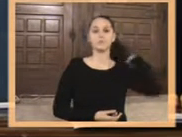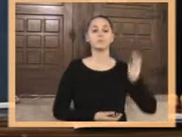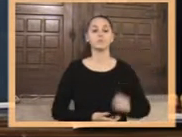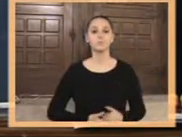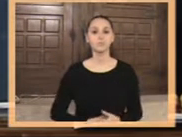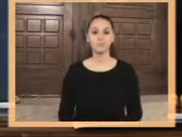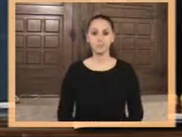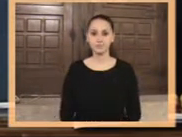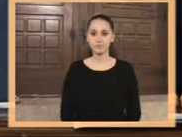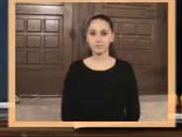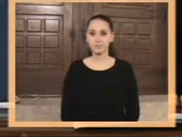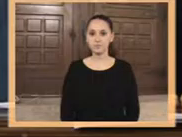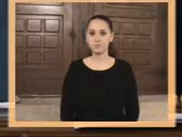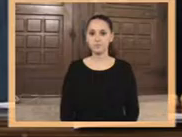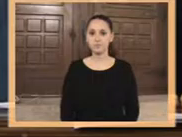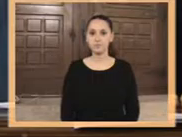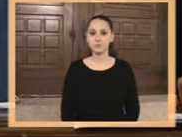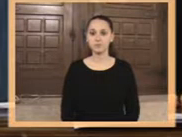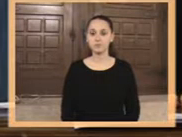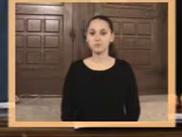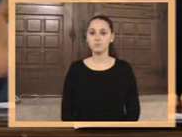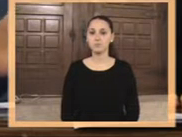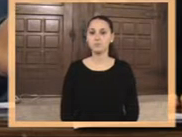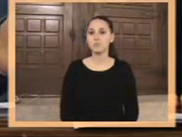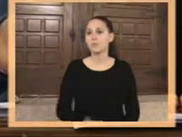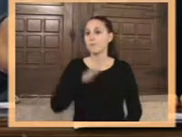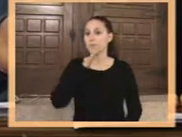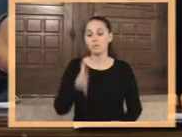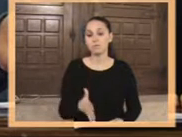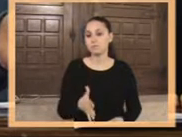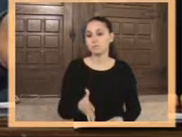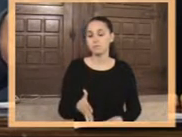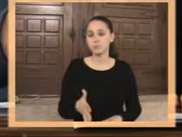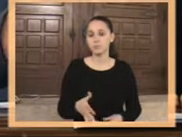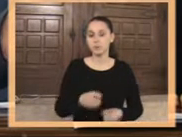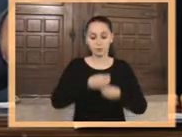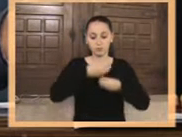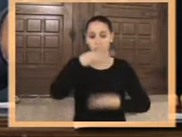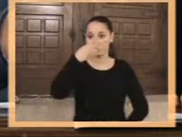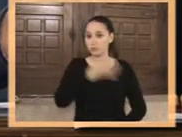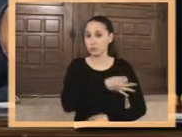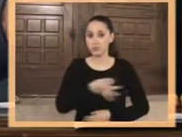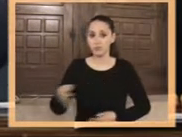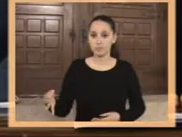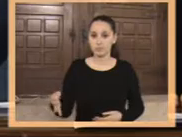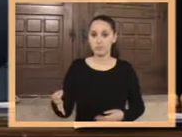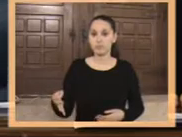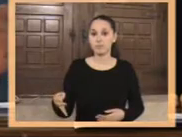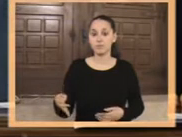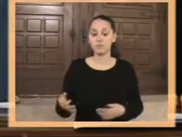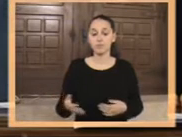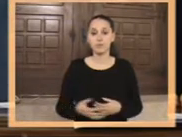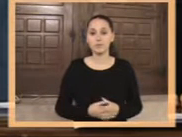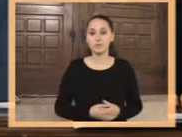tributaria para no ir una por una, con lo cual está perfectamente redactado. Entonces,